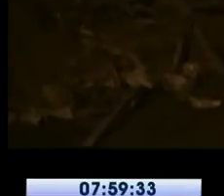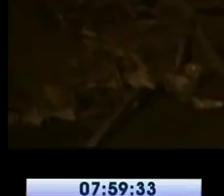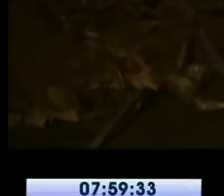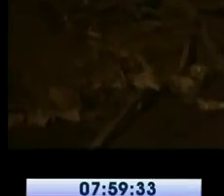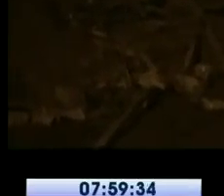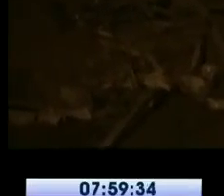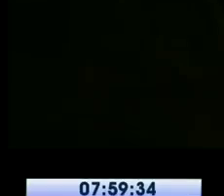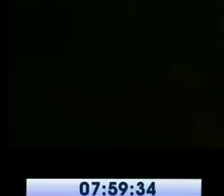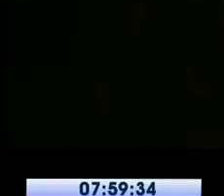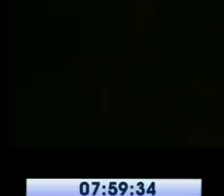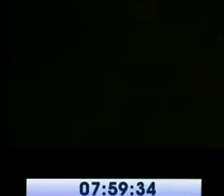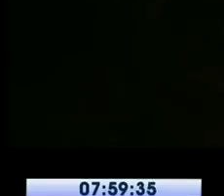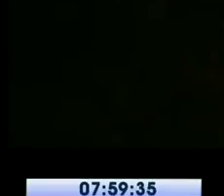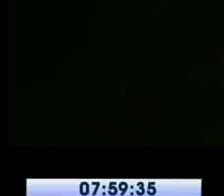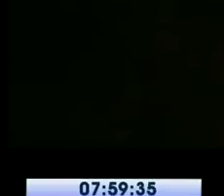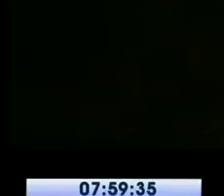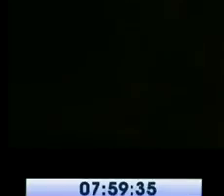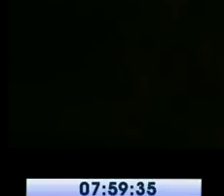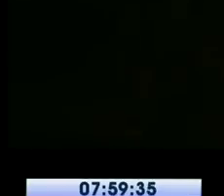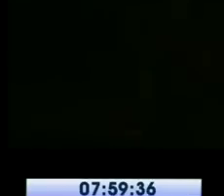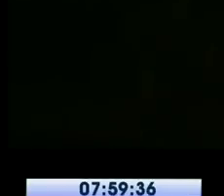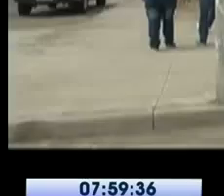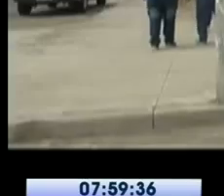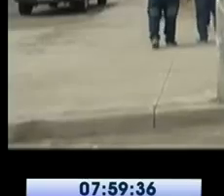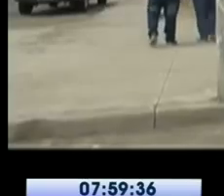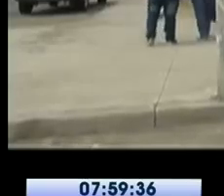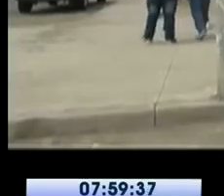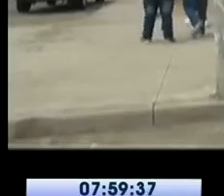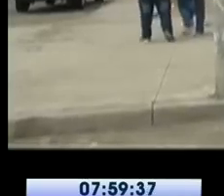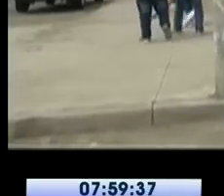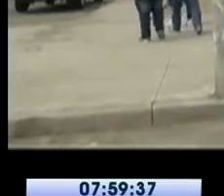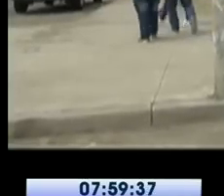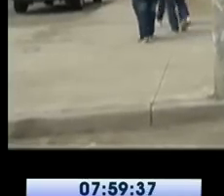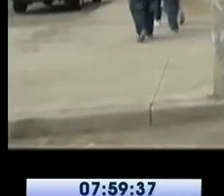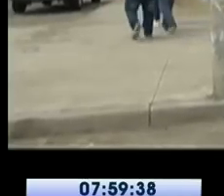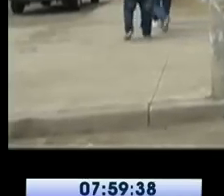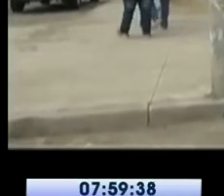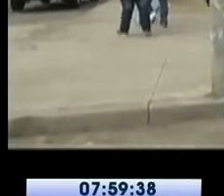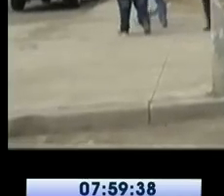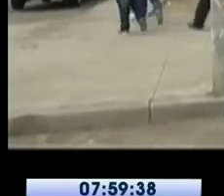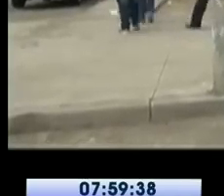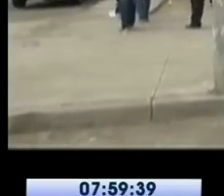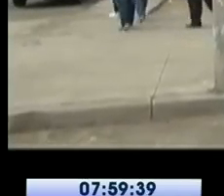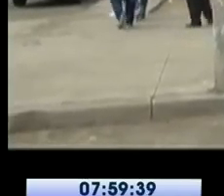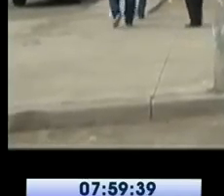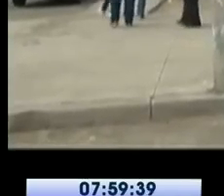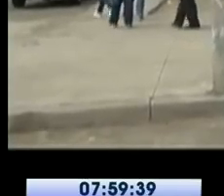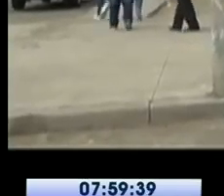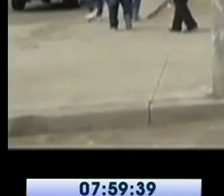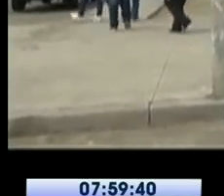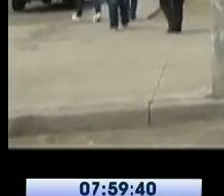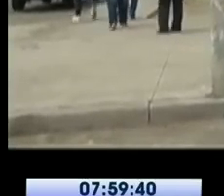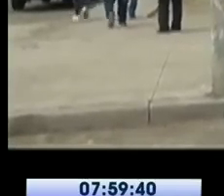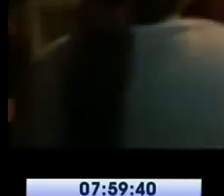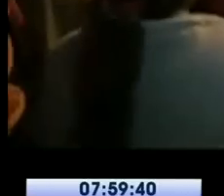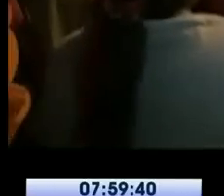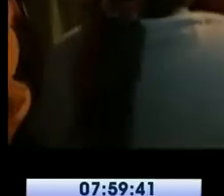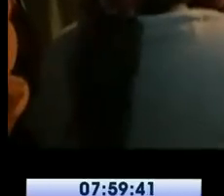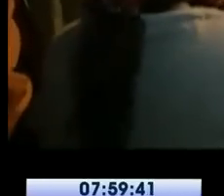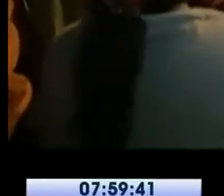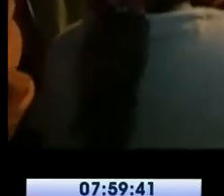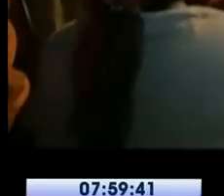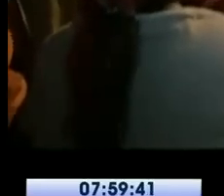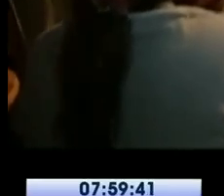la presidenta del sector donde ocurrió el crimen, horas antes la fallecida habría ido a poner una denuncia